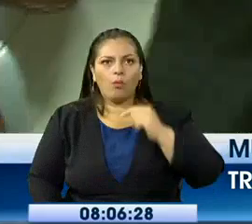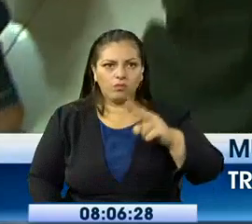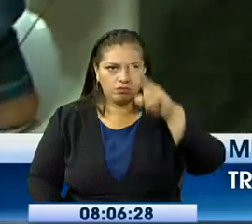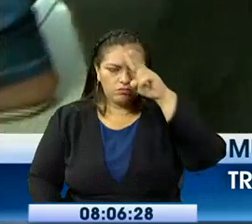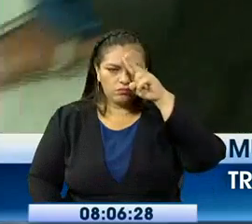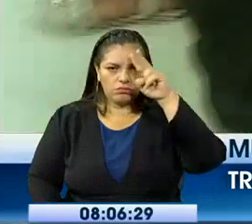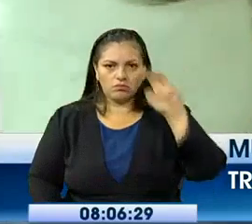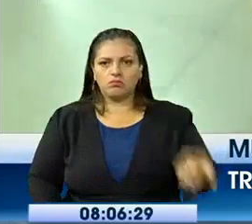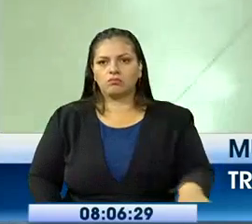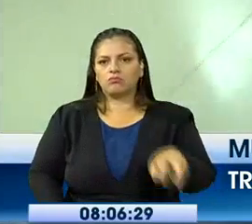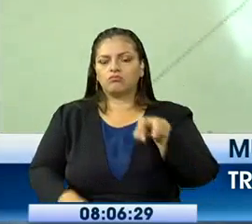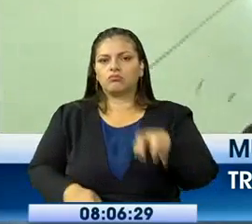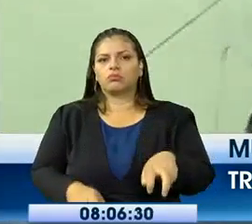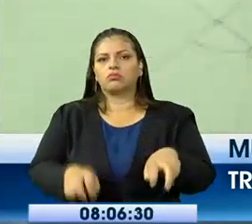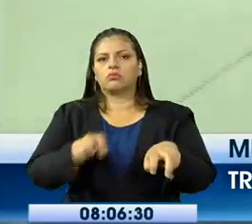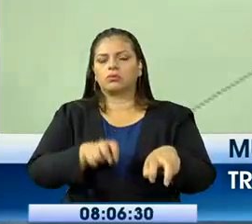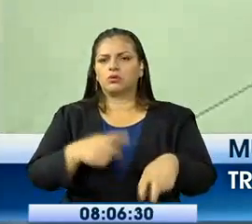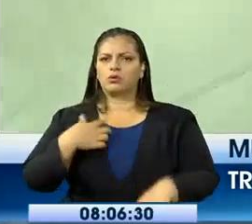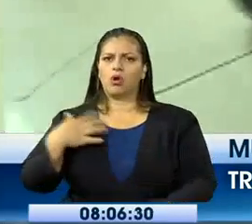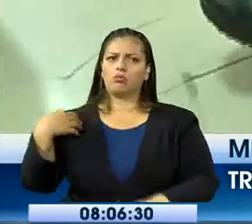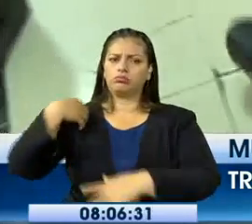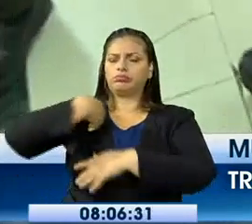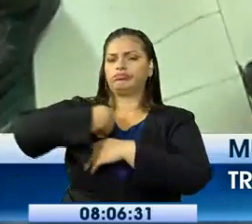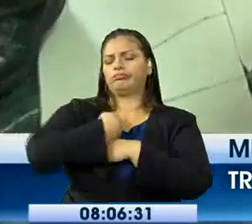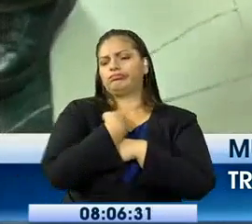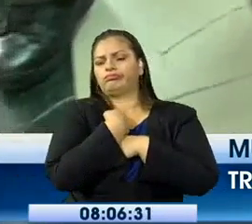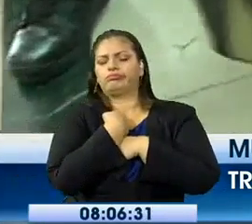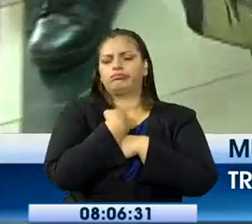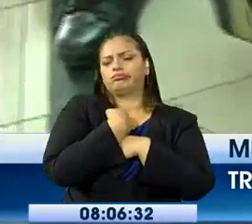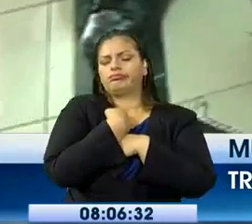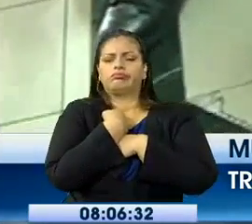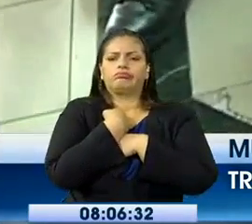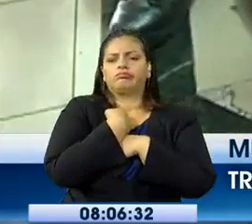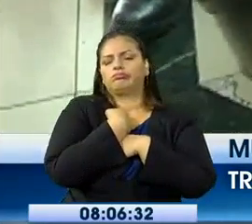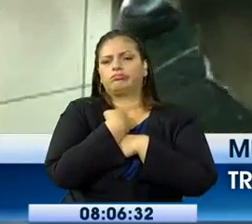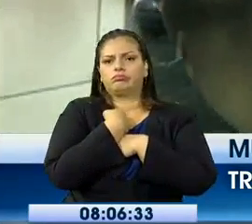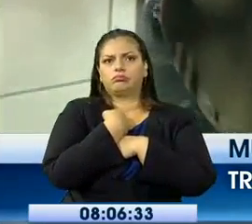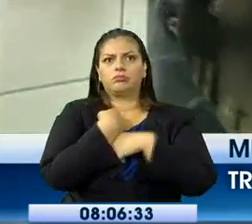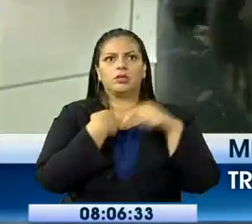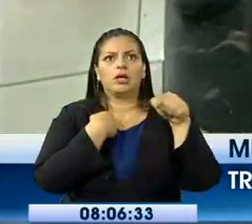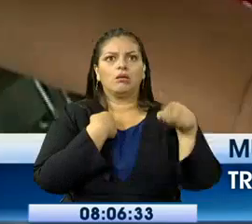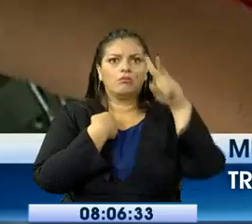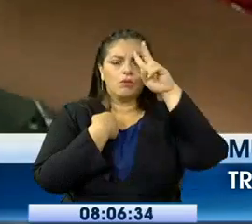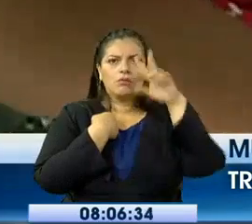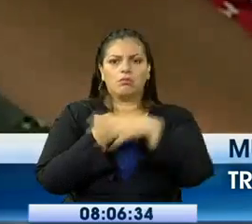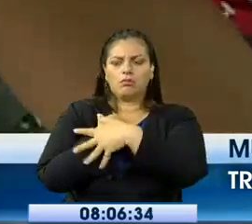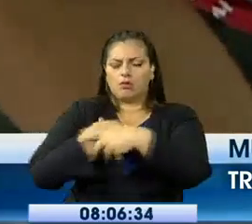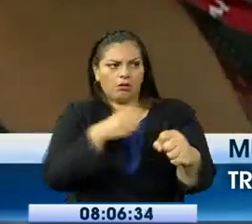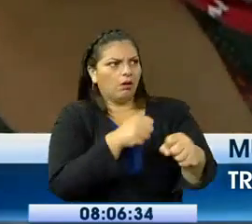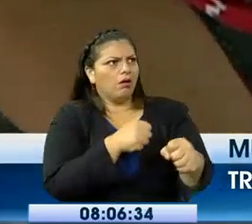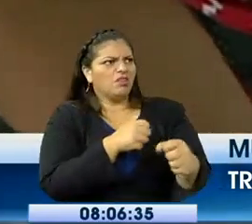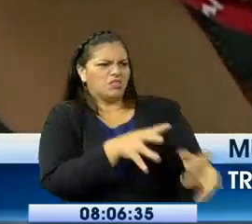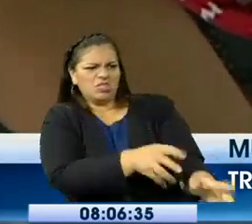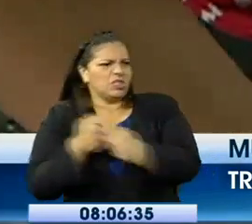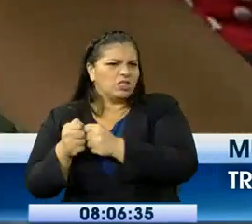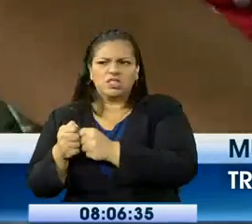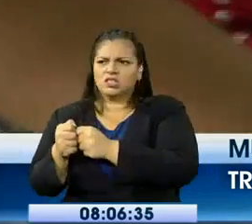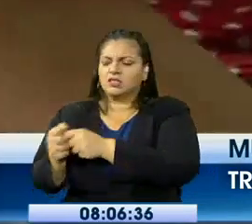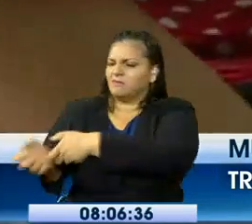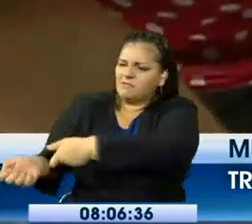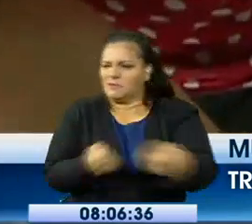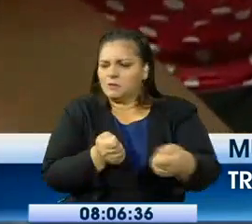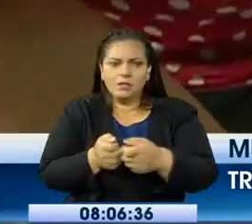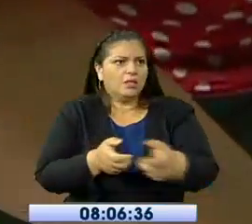cartera. Tenía agarrada mi cartera hacia afuera de la moto y forcejeando, y me empujó y